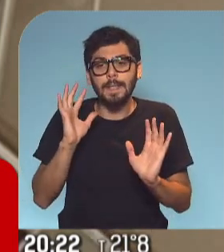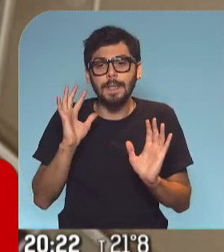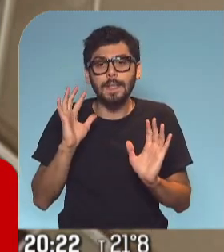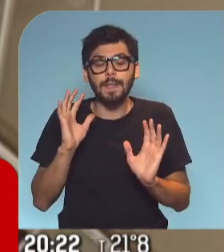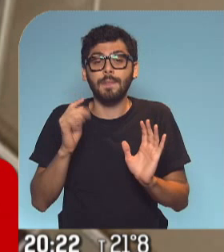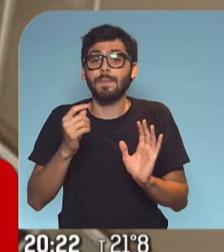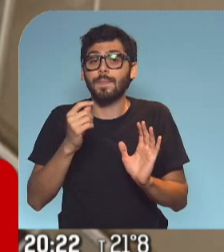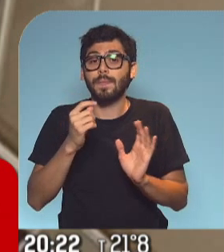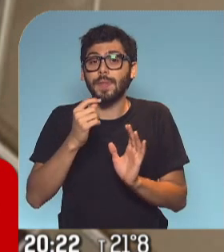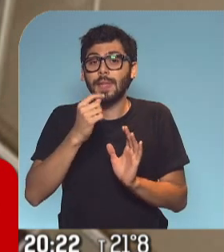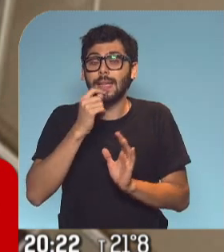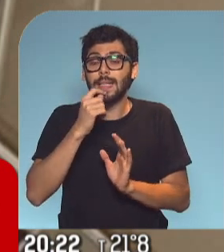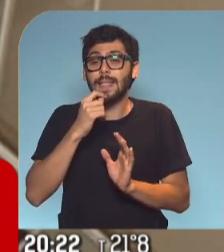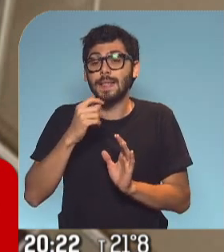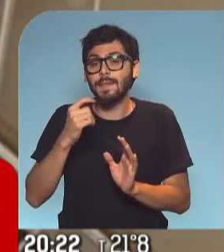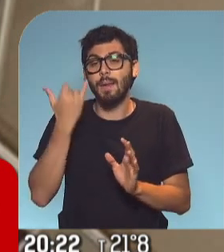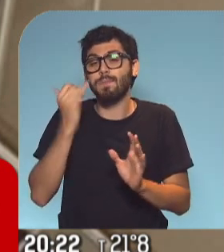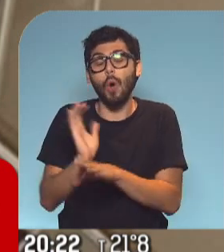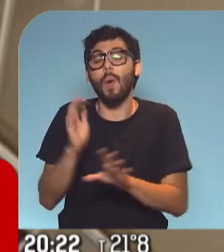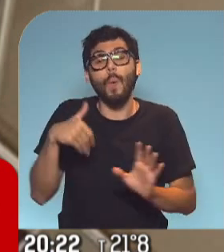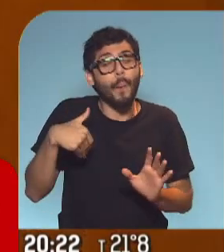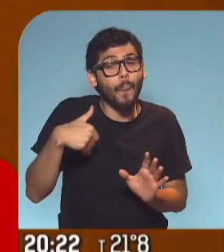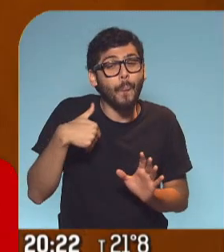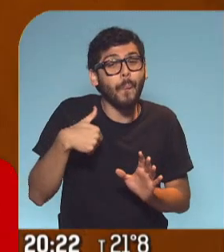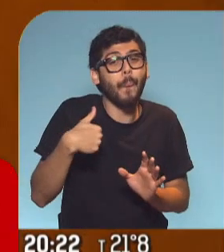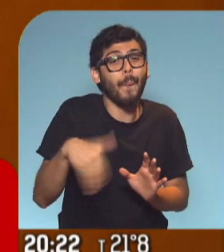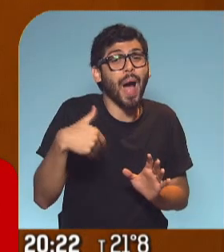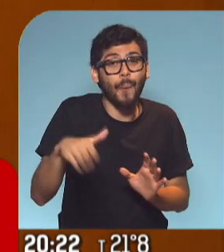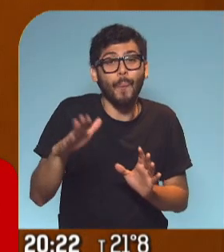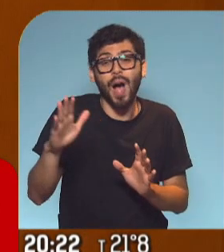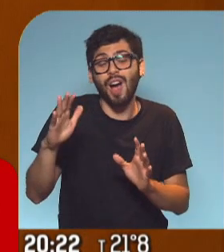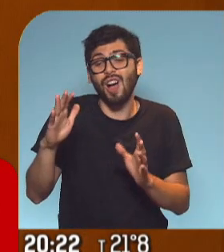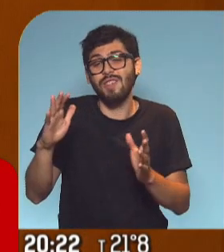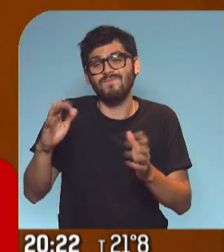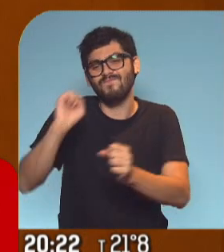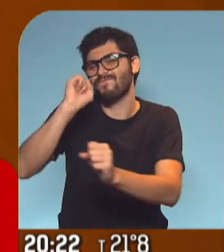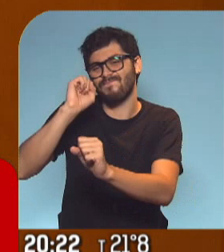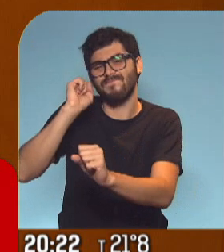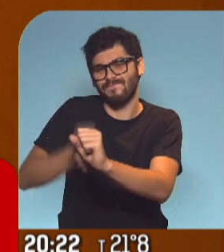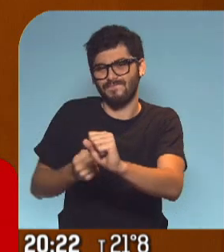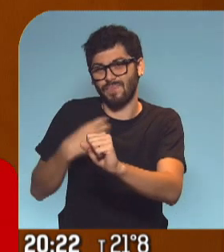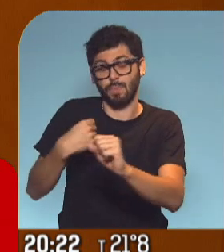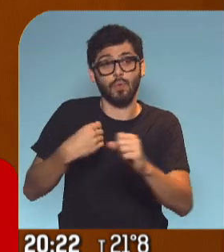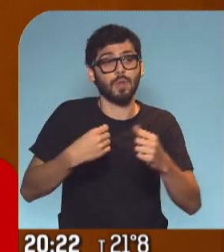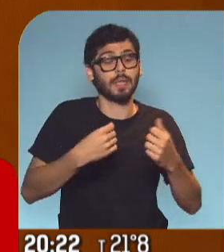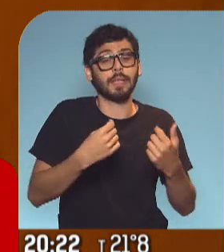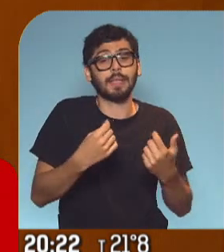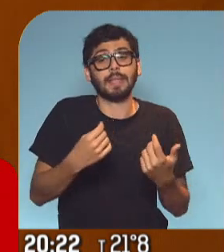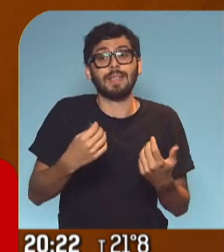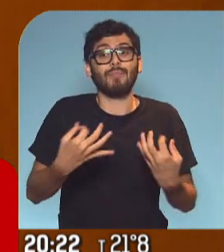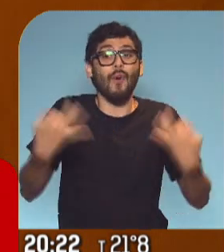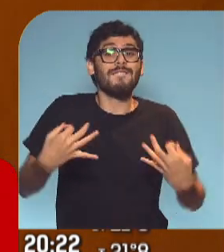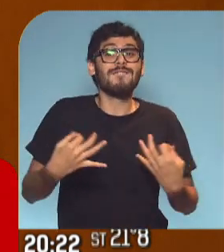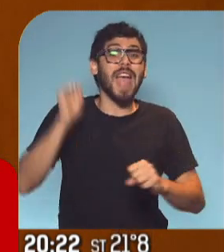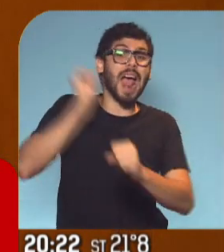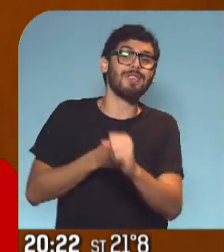en la puerta de una despedida... por la puerta de atrás, justamente, de una carrera brillante. ¿Por qué? Porque ya,